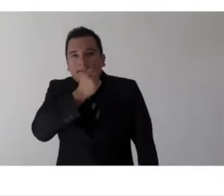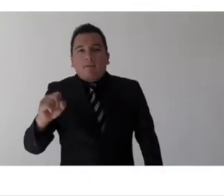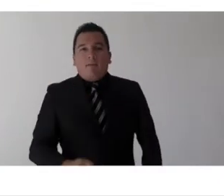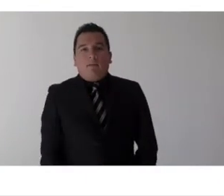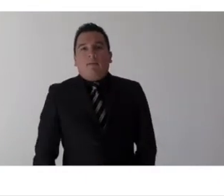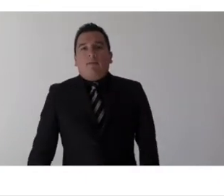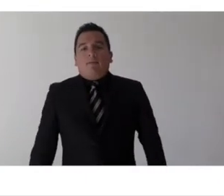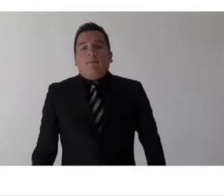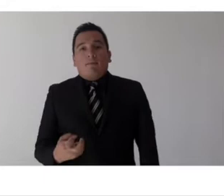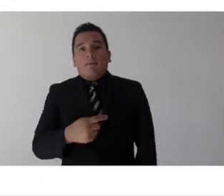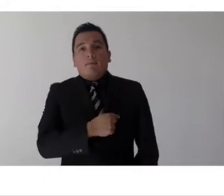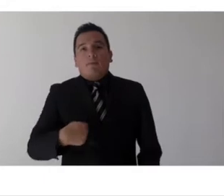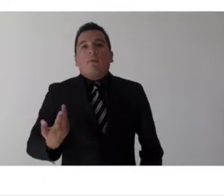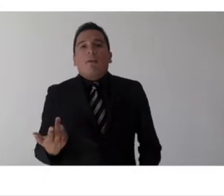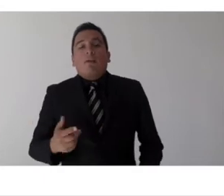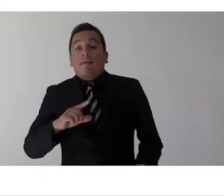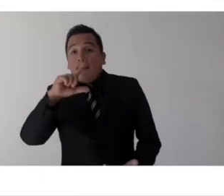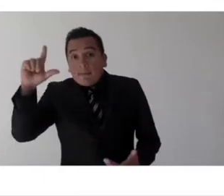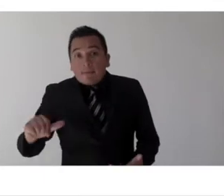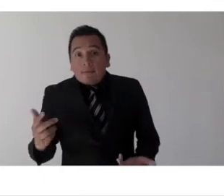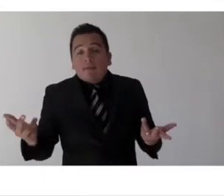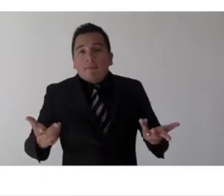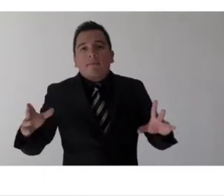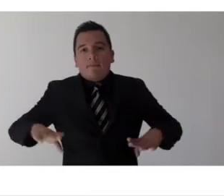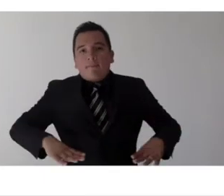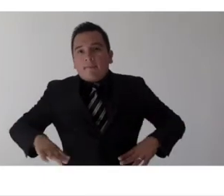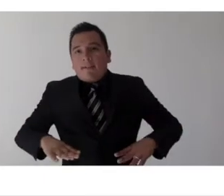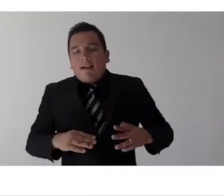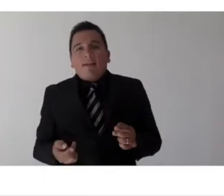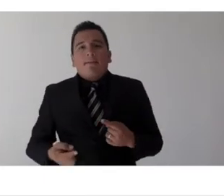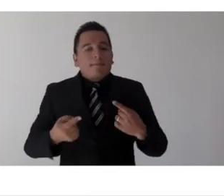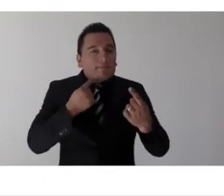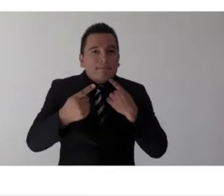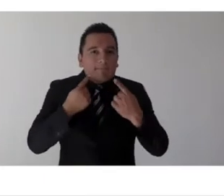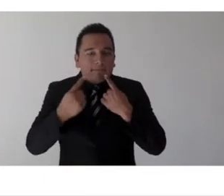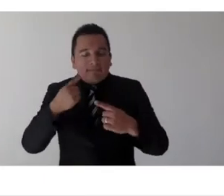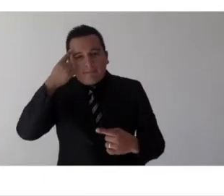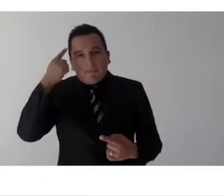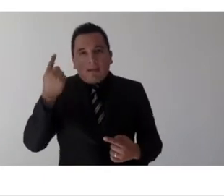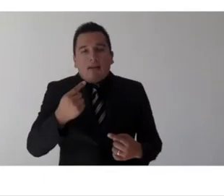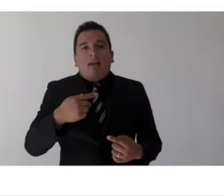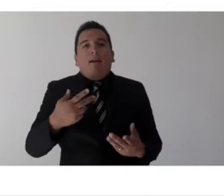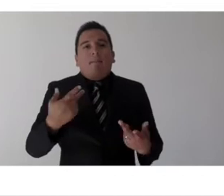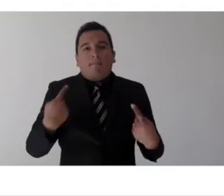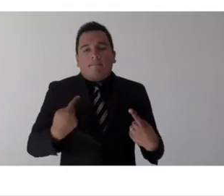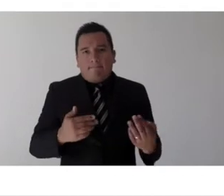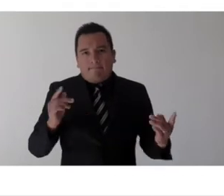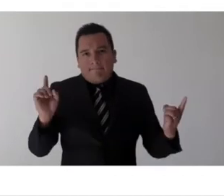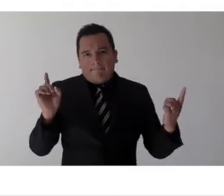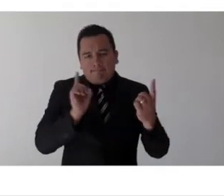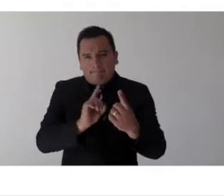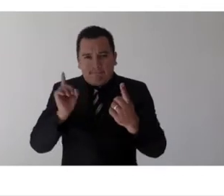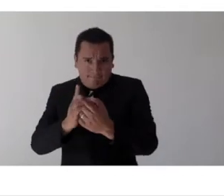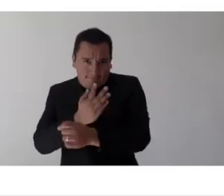valores que creemos nos acercan a una sociedad más igualitaria y más honesta, ¿no? Valores como